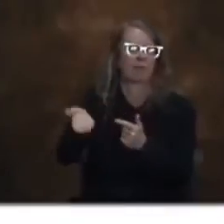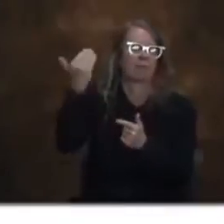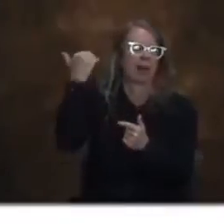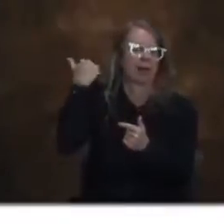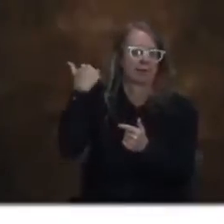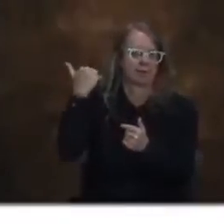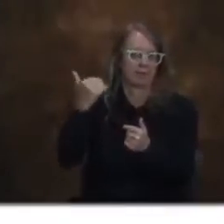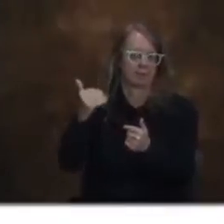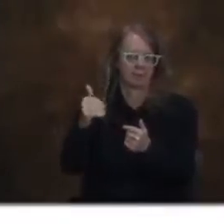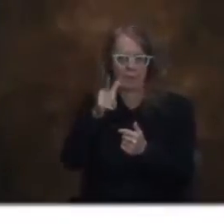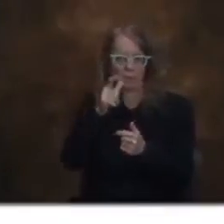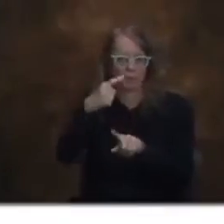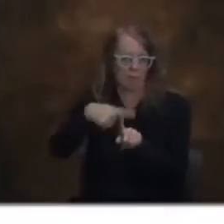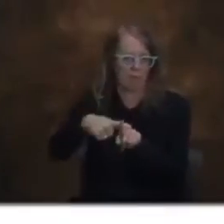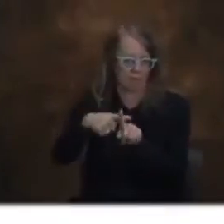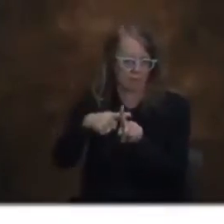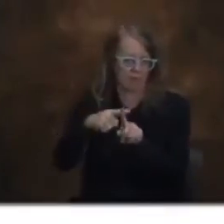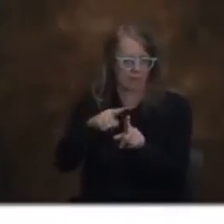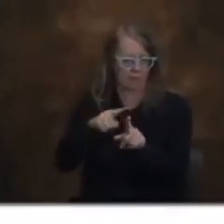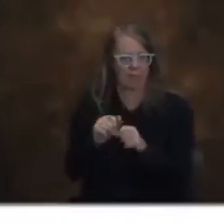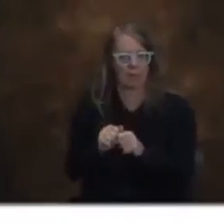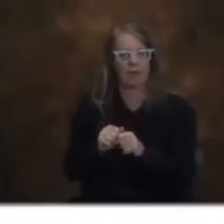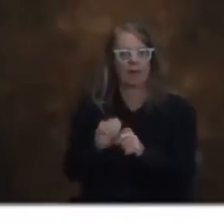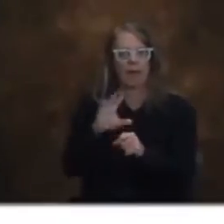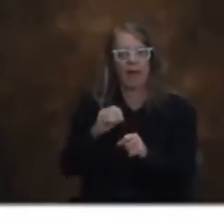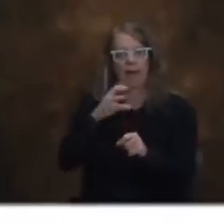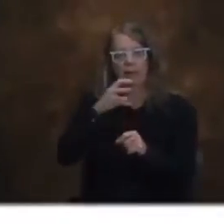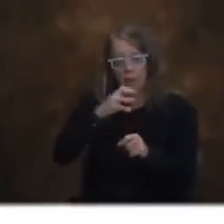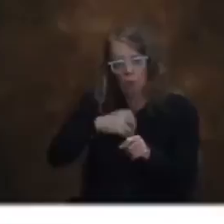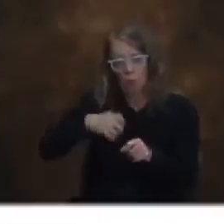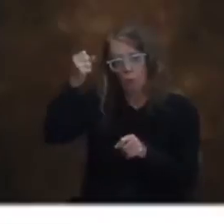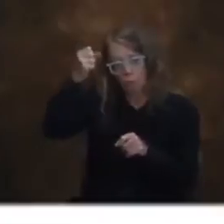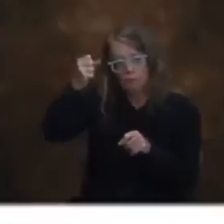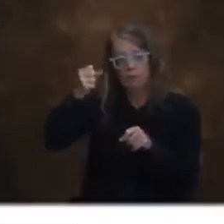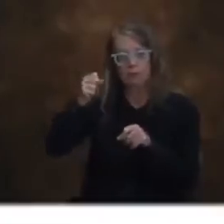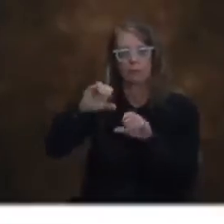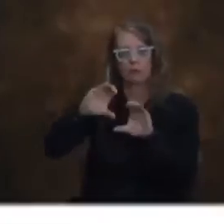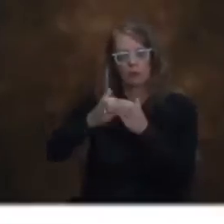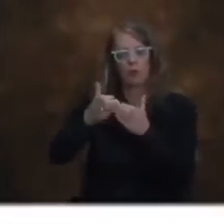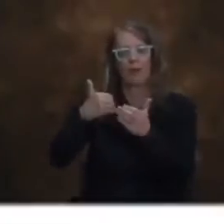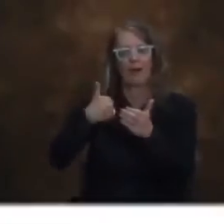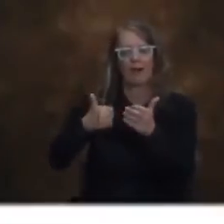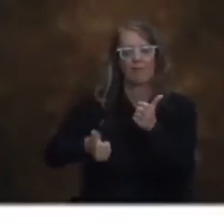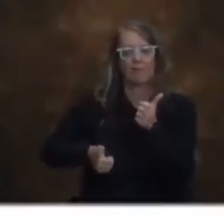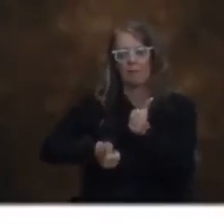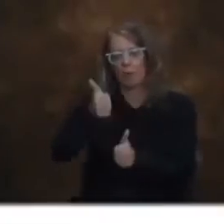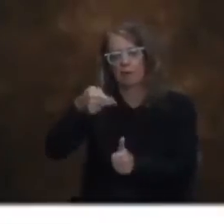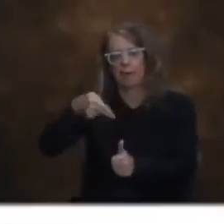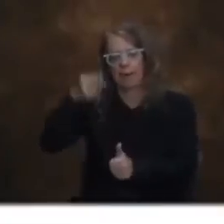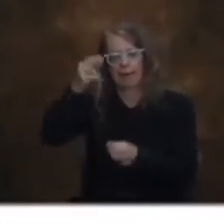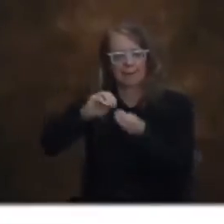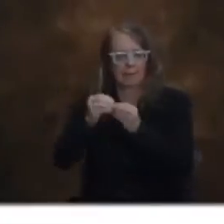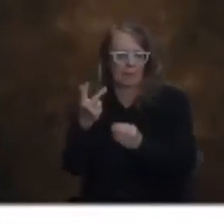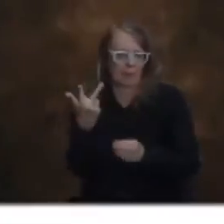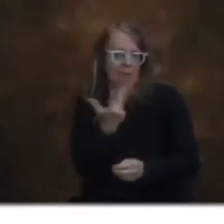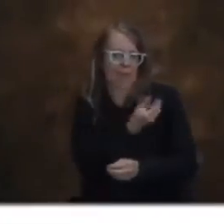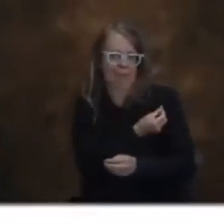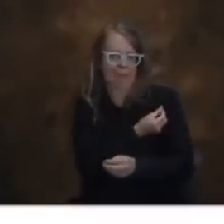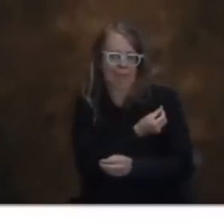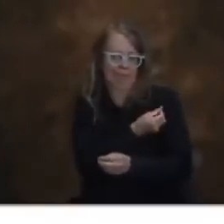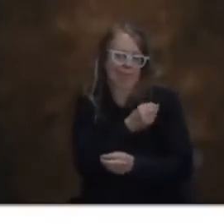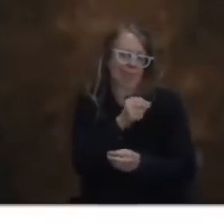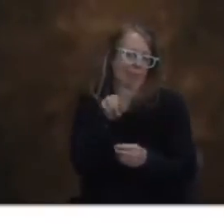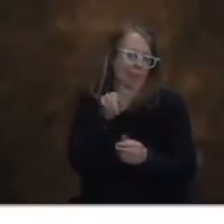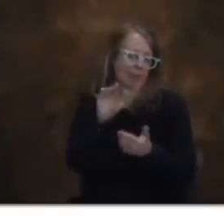números más bajos que anteriormente y estos son los grupos que se han vacunado con más frecuencia